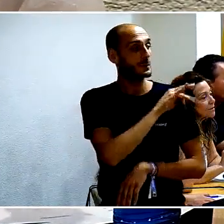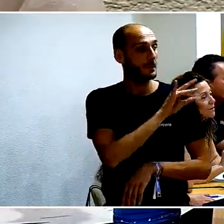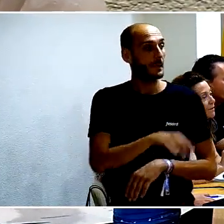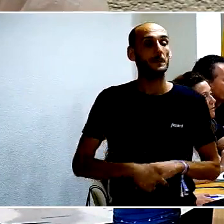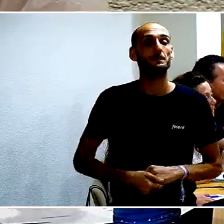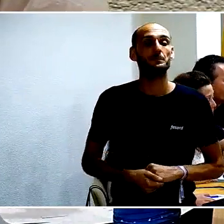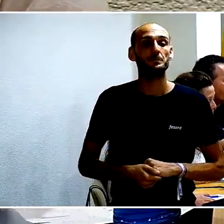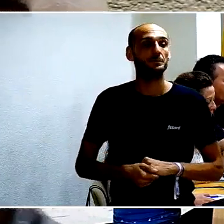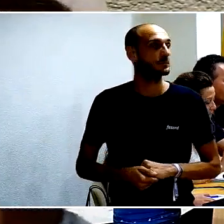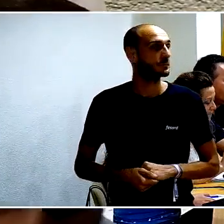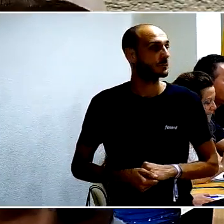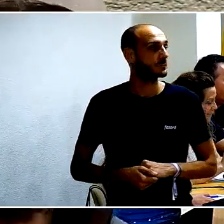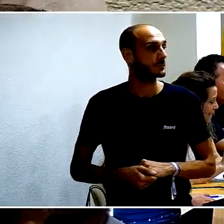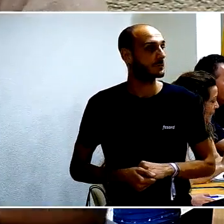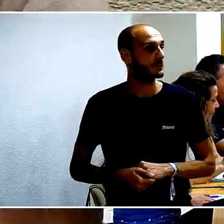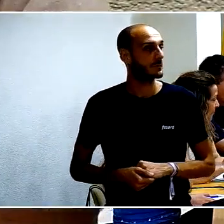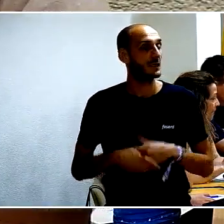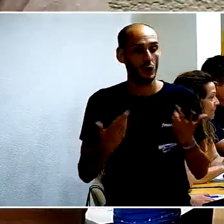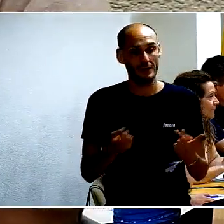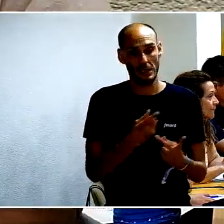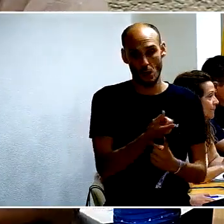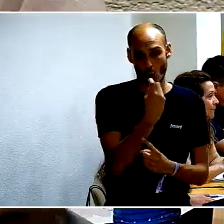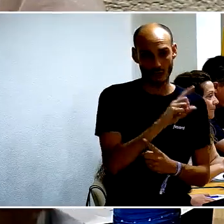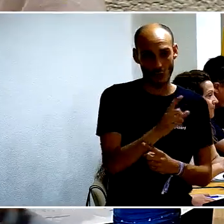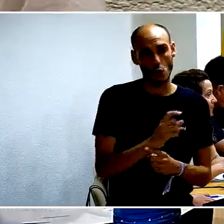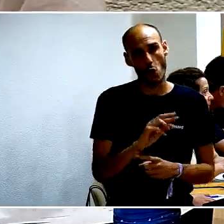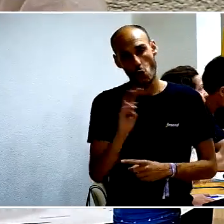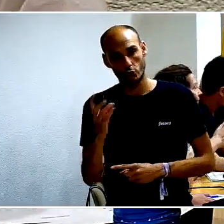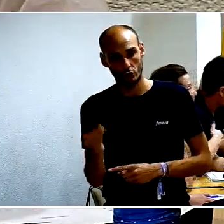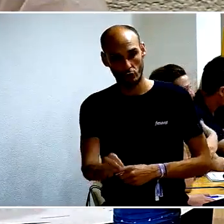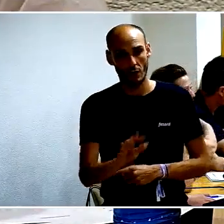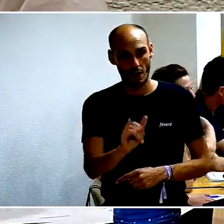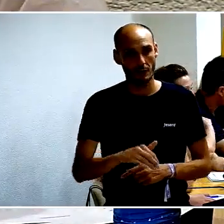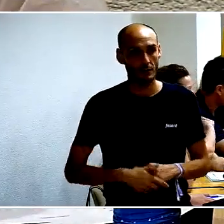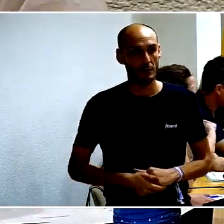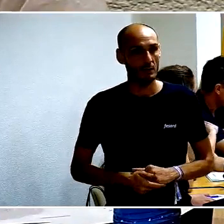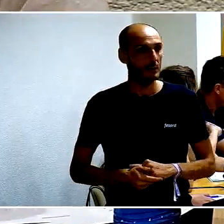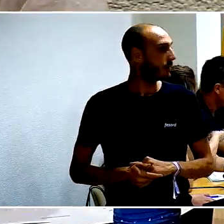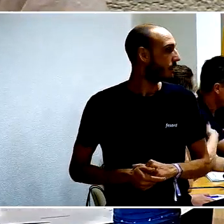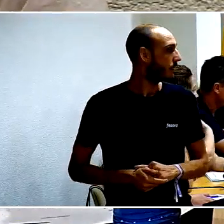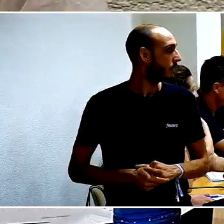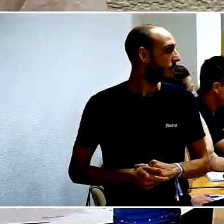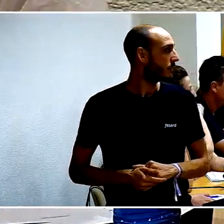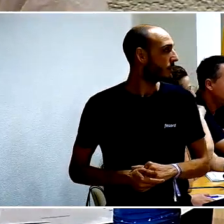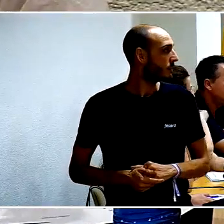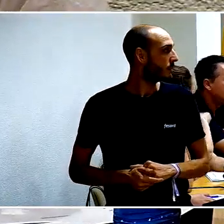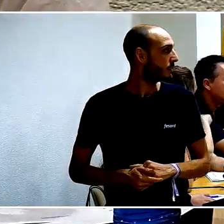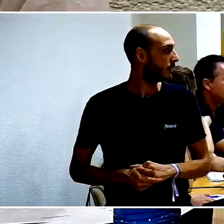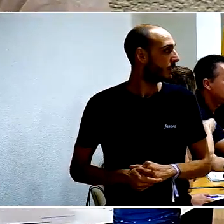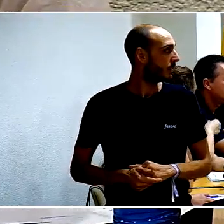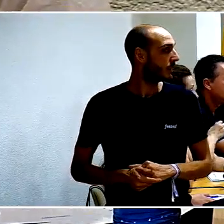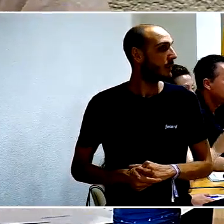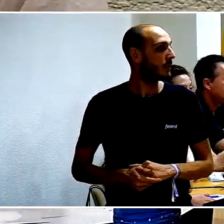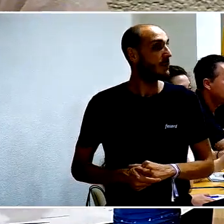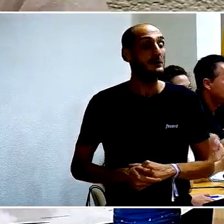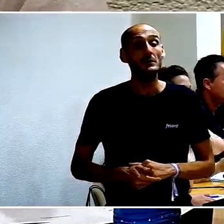ya. Bien, o sea que no solamente es el de las grúas, pero bueno. También que se ha quedado desierta. Sí, pero está también bien. Todo